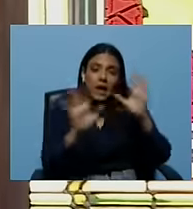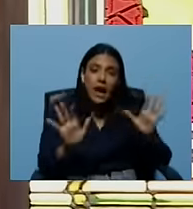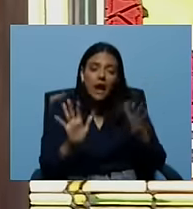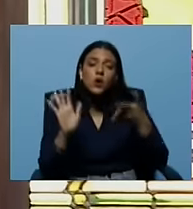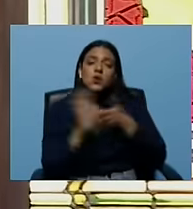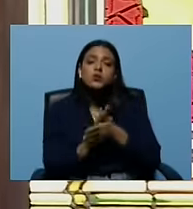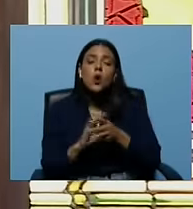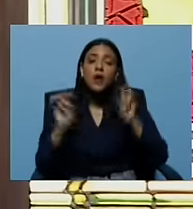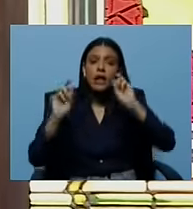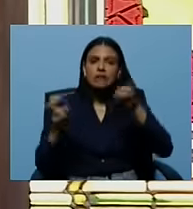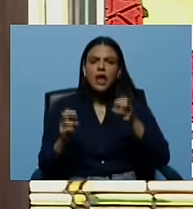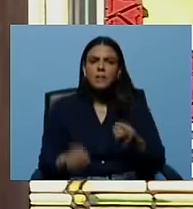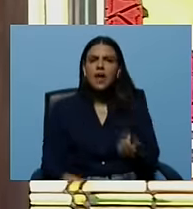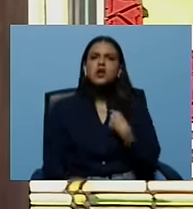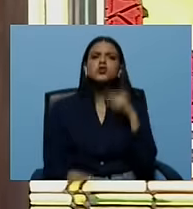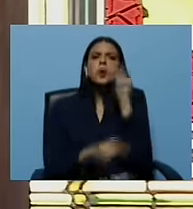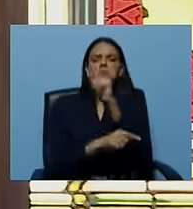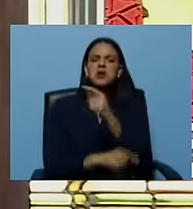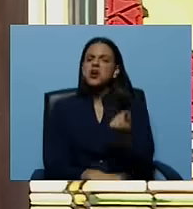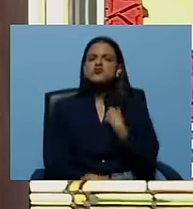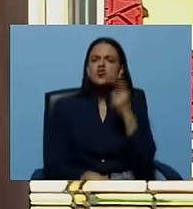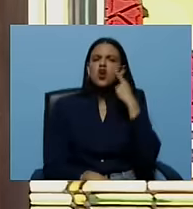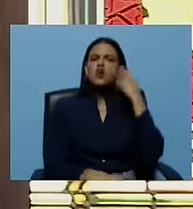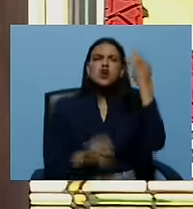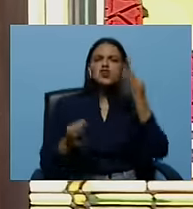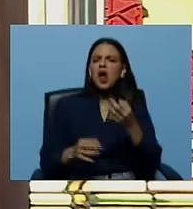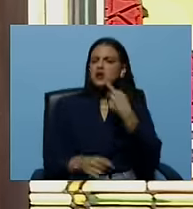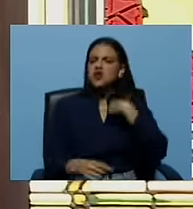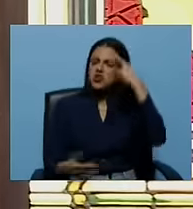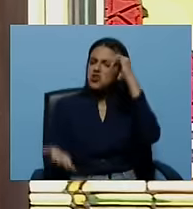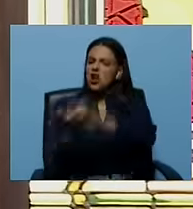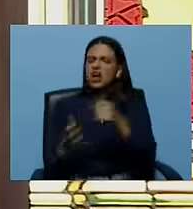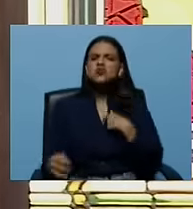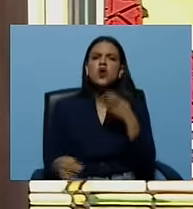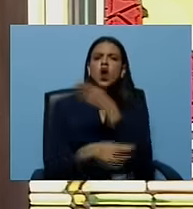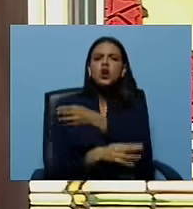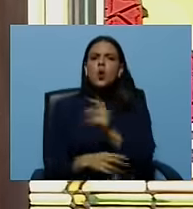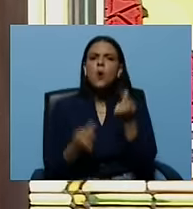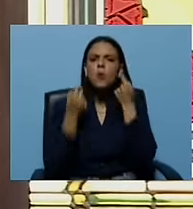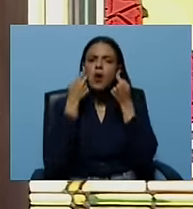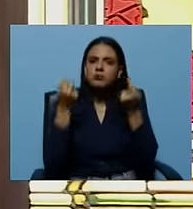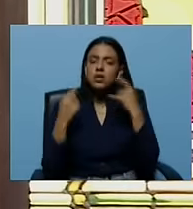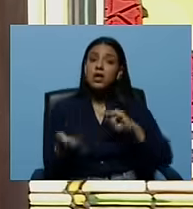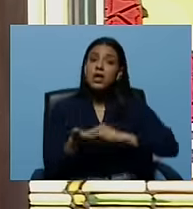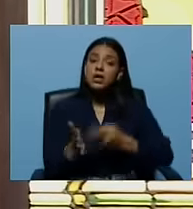dice, no reconozco el tribunal y punto? Eso se llama contumacia,